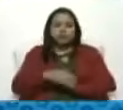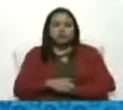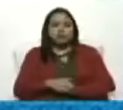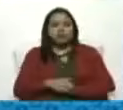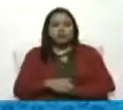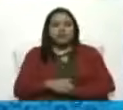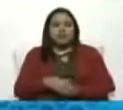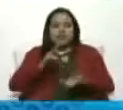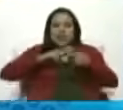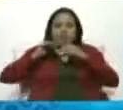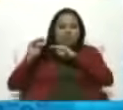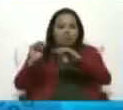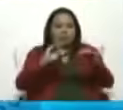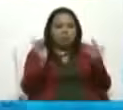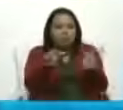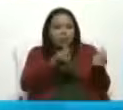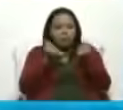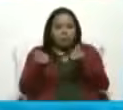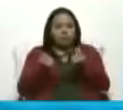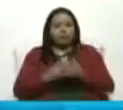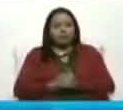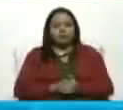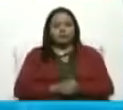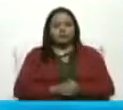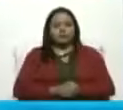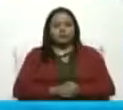de prosperidad.